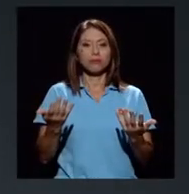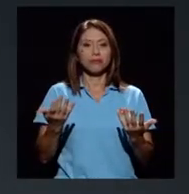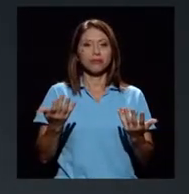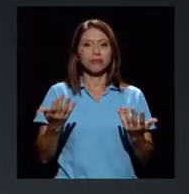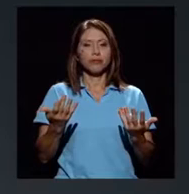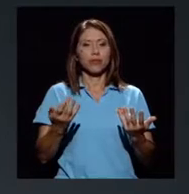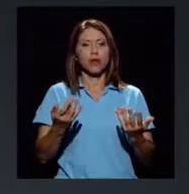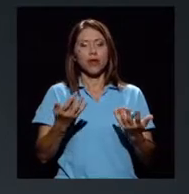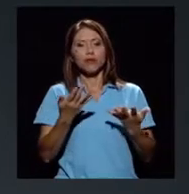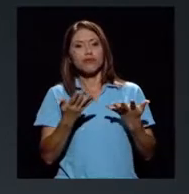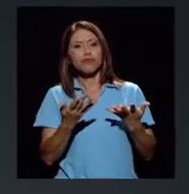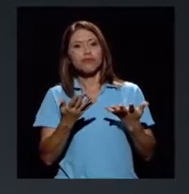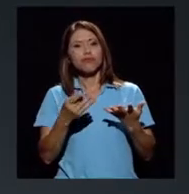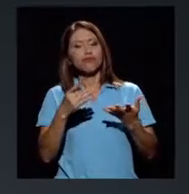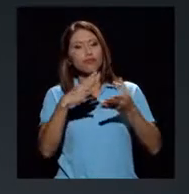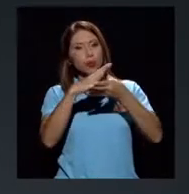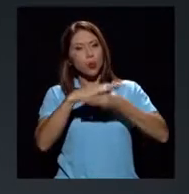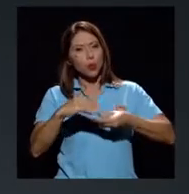cuéntenos, don Juan, cómo